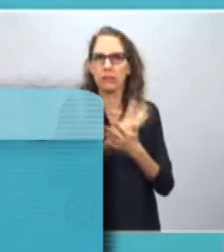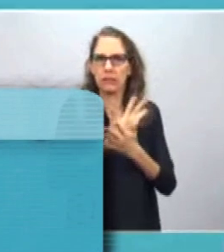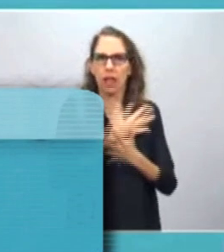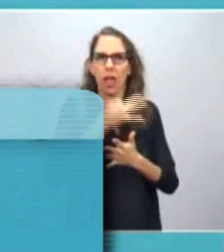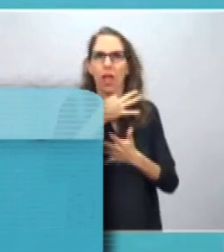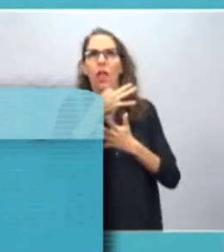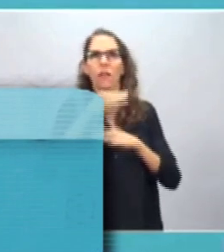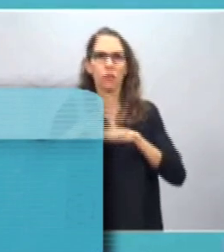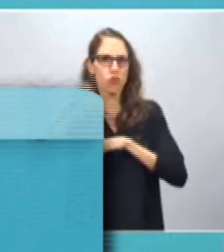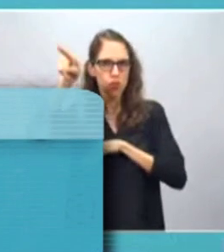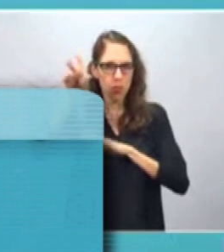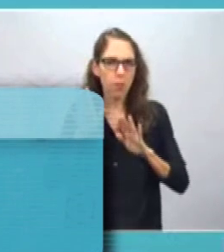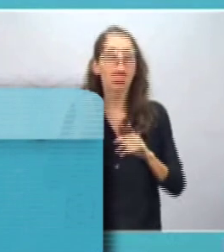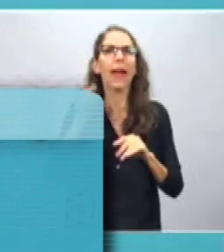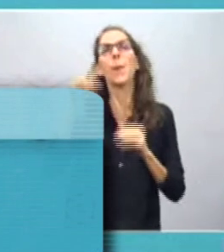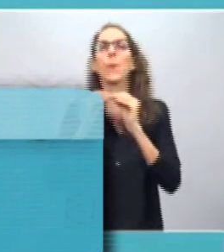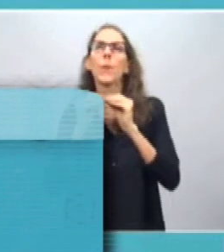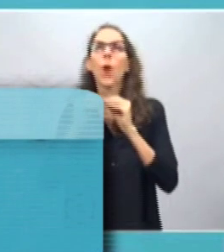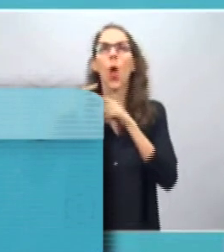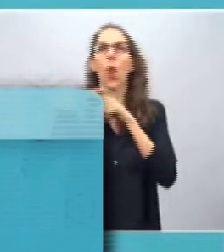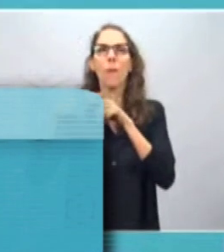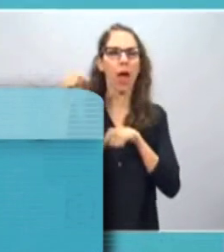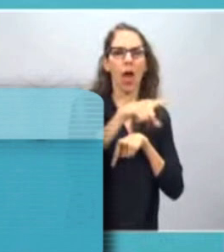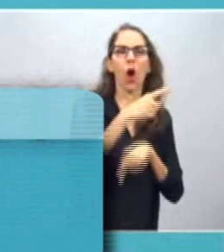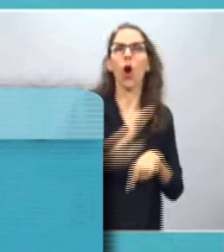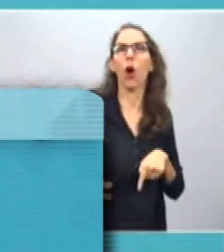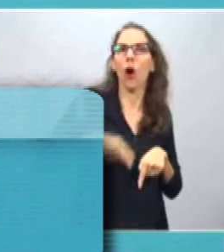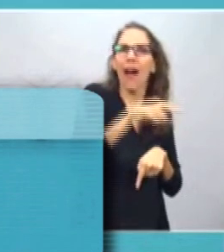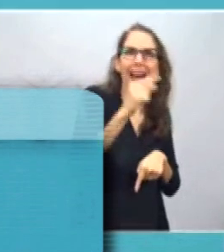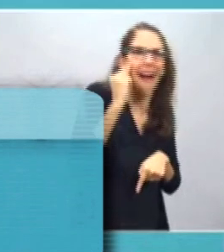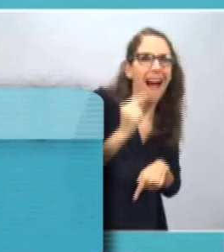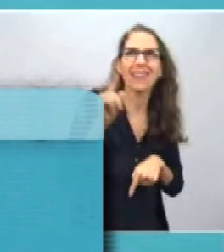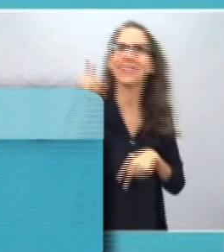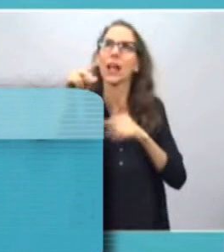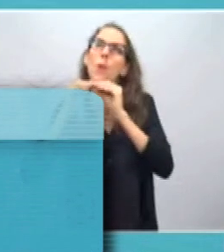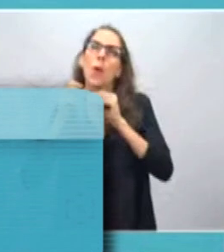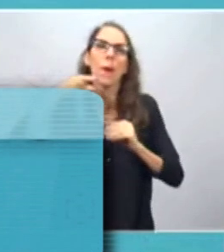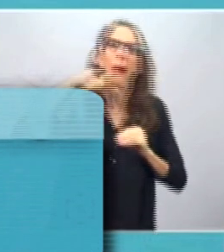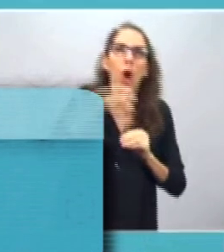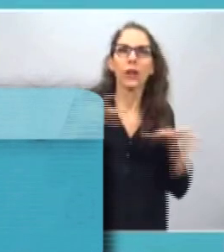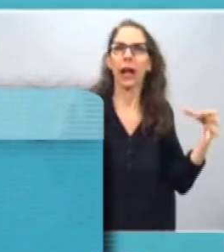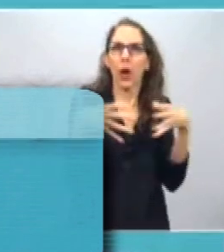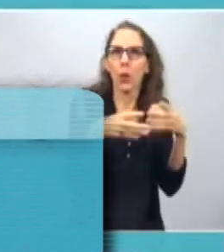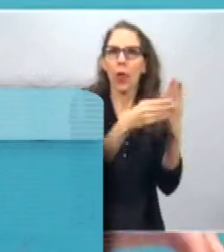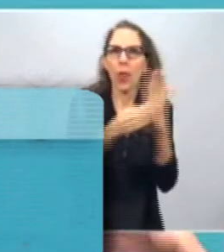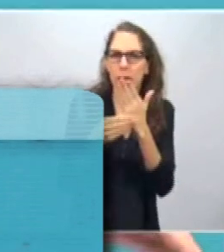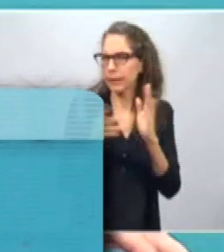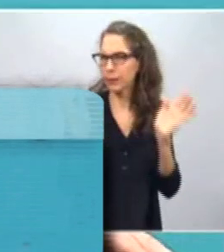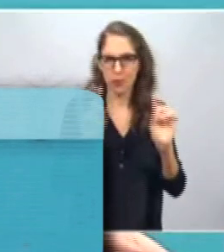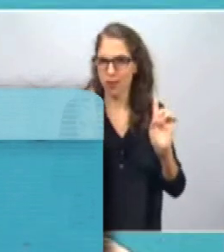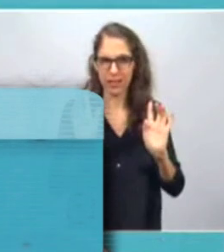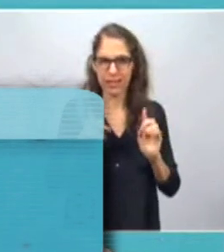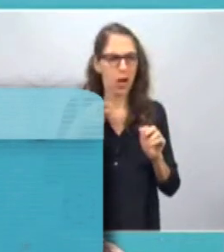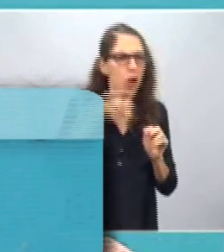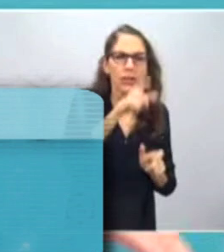no es un problema ni con el gobernador, ni con el gabinete, ni con el gobierno de la provincia de Buenos Aires. Ahora, cuando repasemos punto